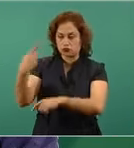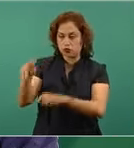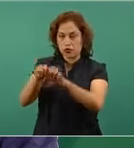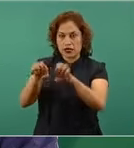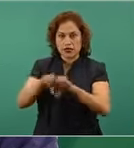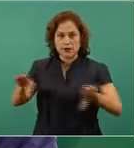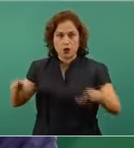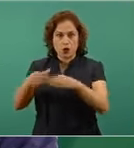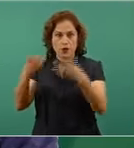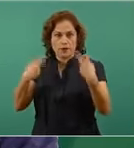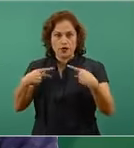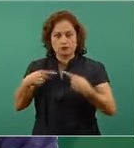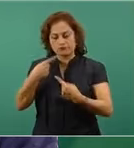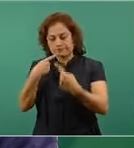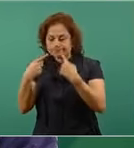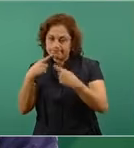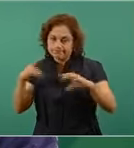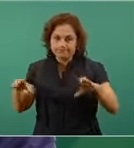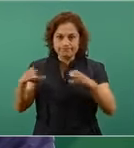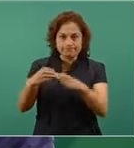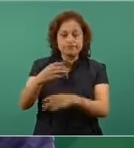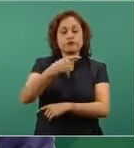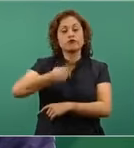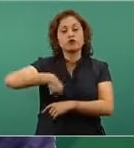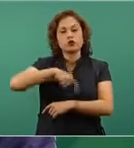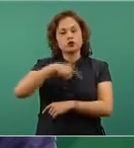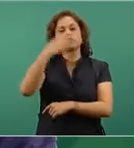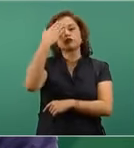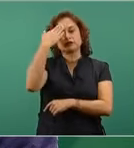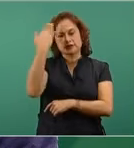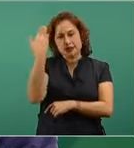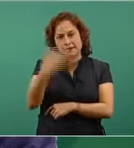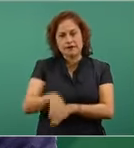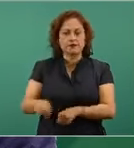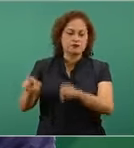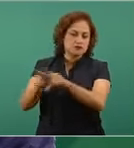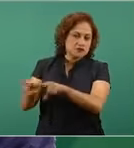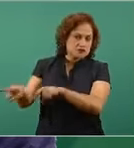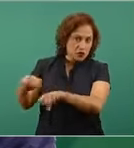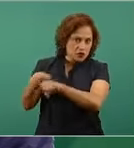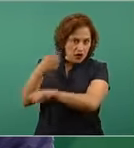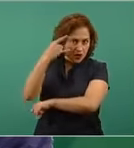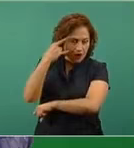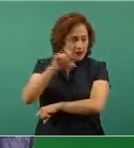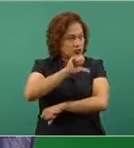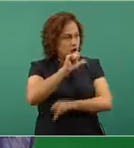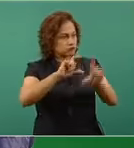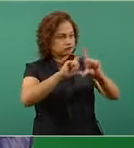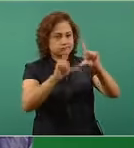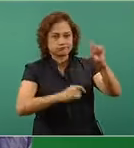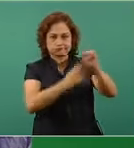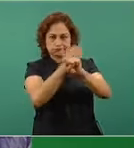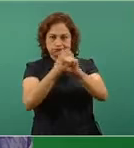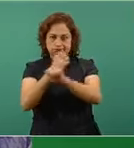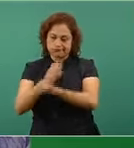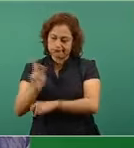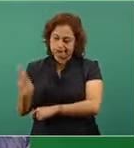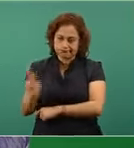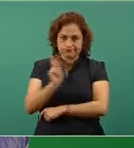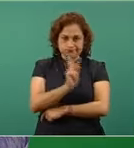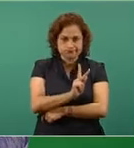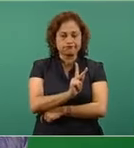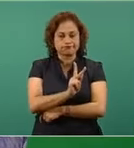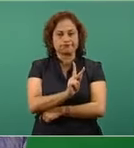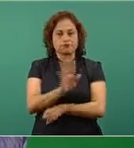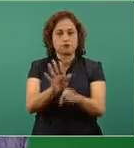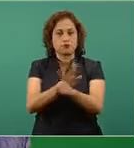Y sabemos que ahí hay un reto, como lo va a haber en todas las 32 entidades federativas, que es semejante al que tenemos con el personal de salud